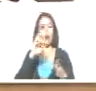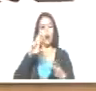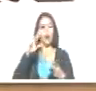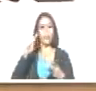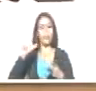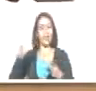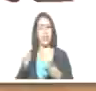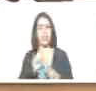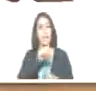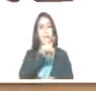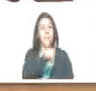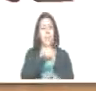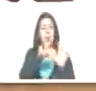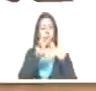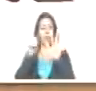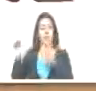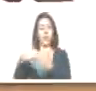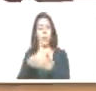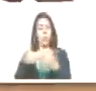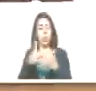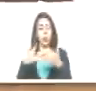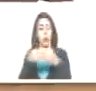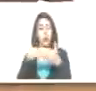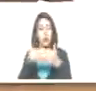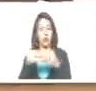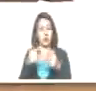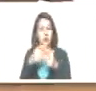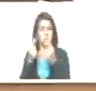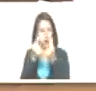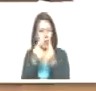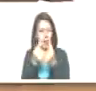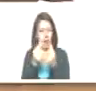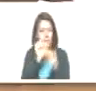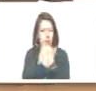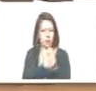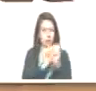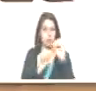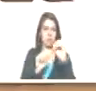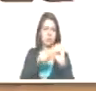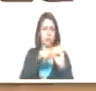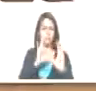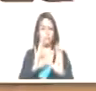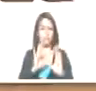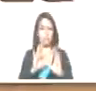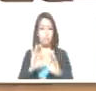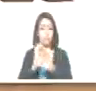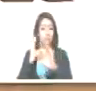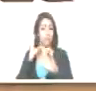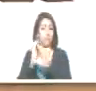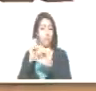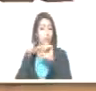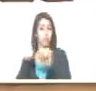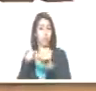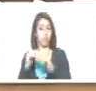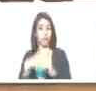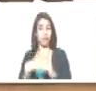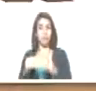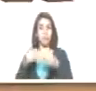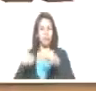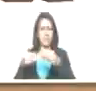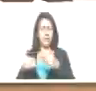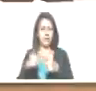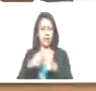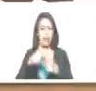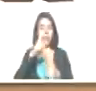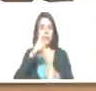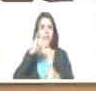1.800 millones de bolívares. ¡Presos cero! Los autobuses con pisos de cartón, Diego Arria, Carlos